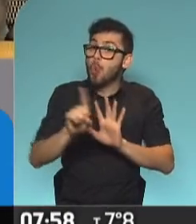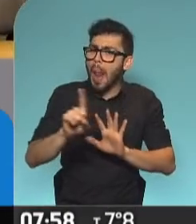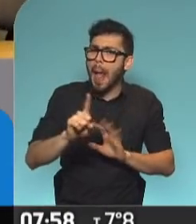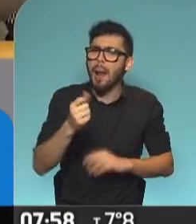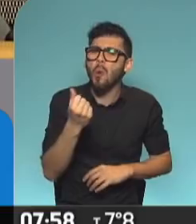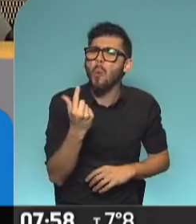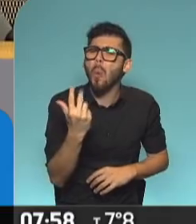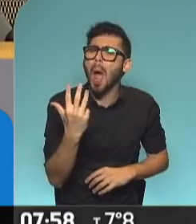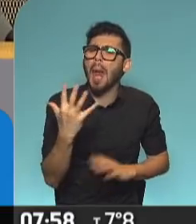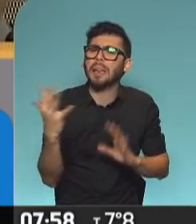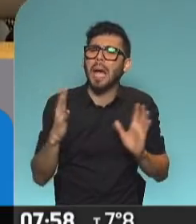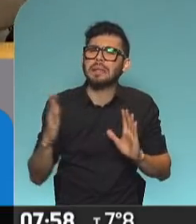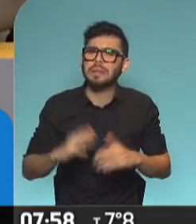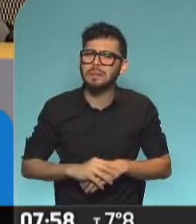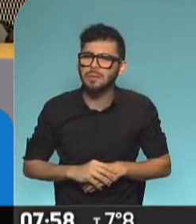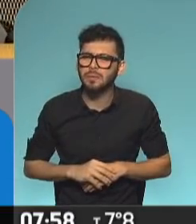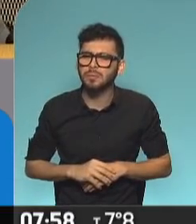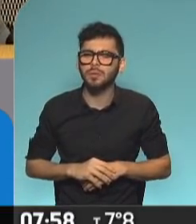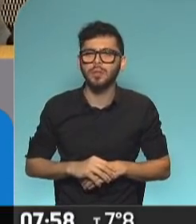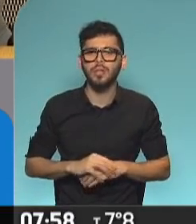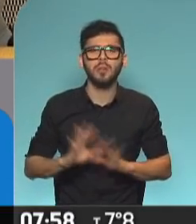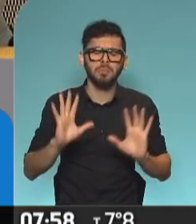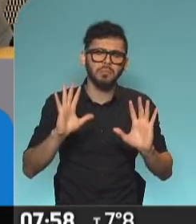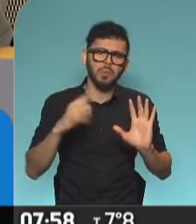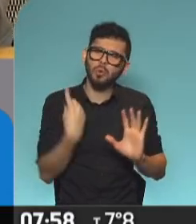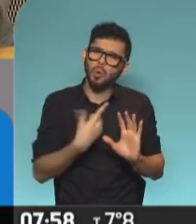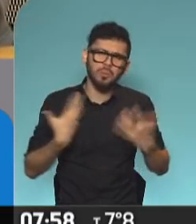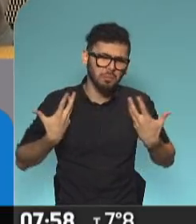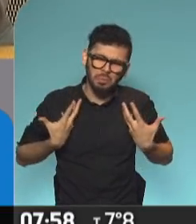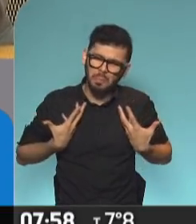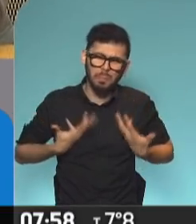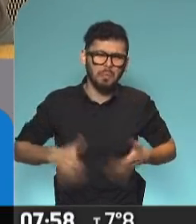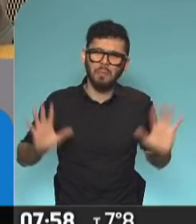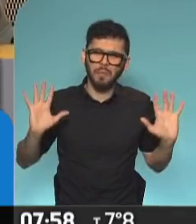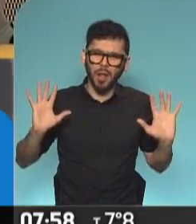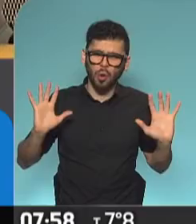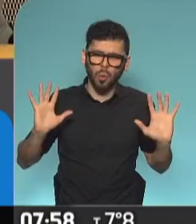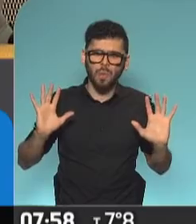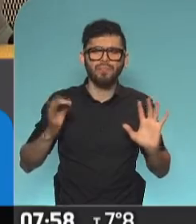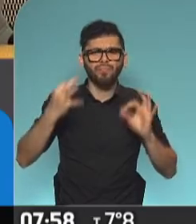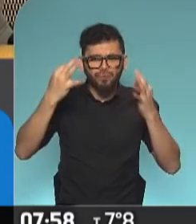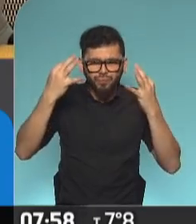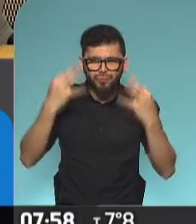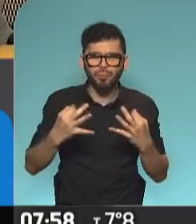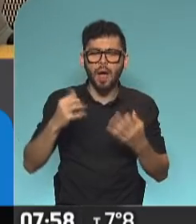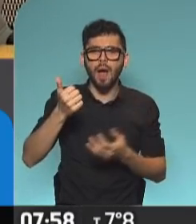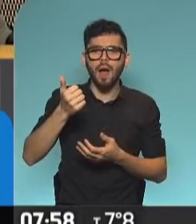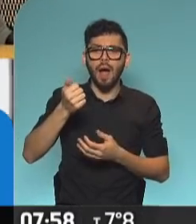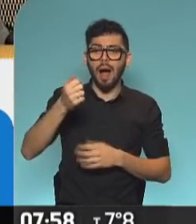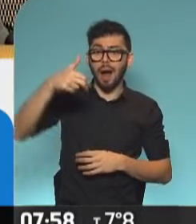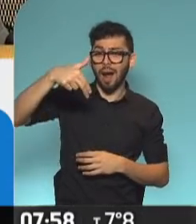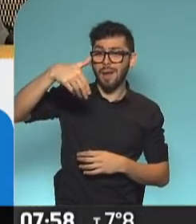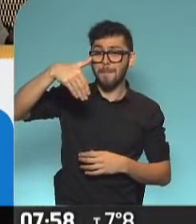ver, Daniel, nosotros somos transparentes y totalmente sinceros. Las estadísticas con las que cuenta la ANMAC hoy en